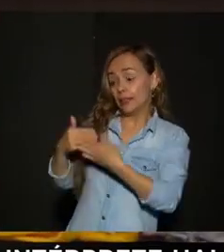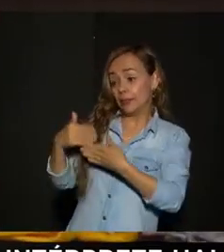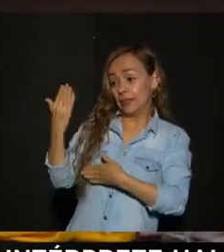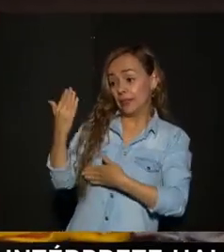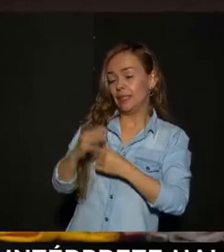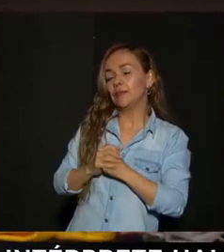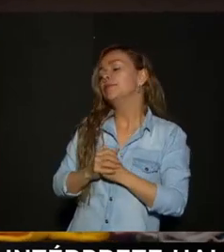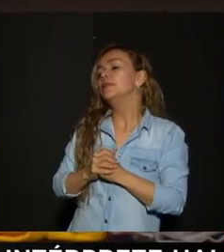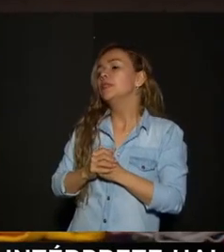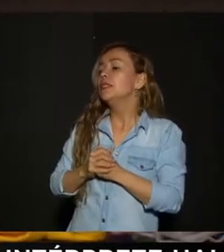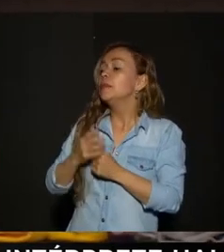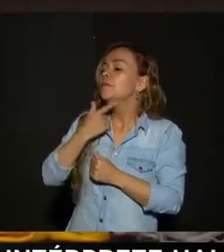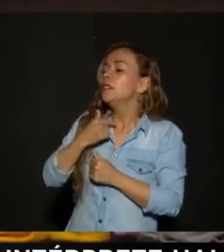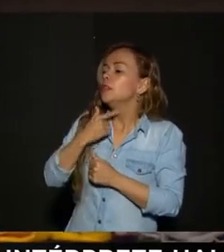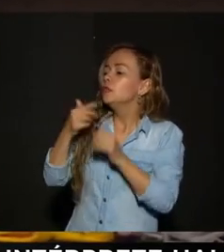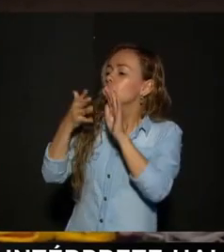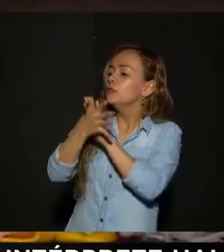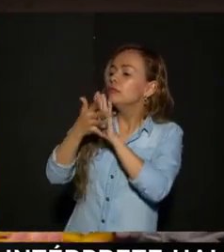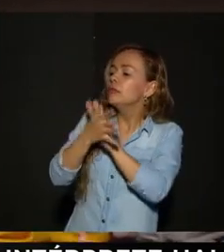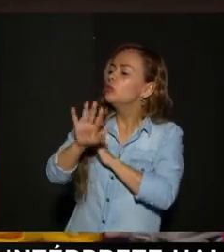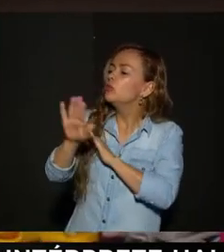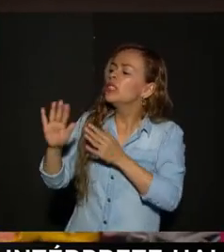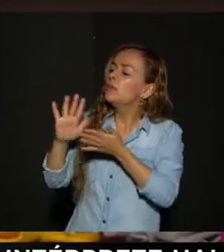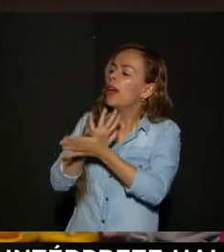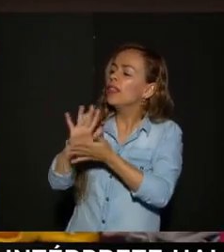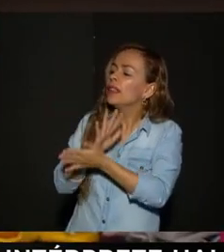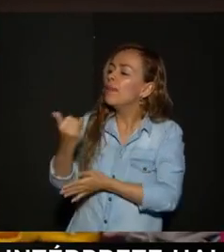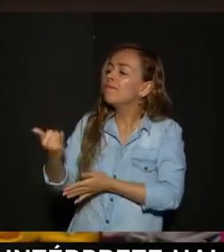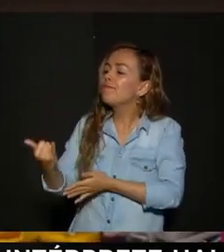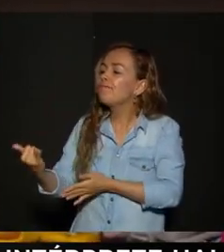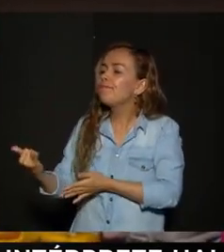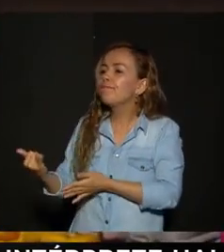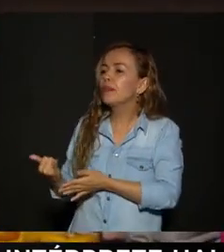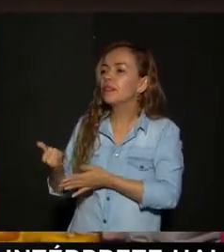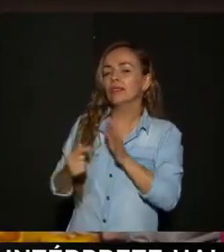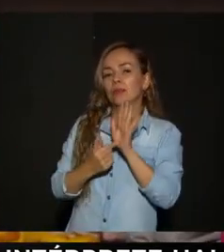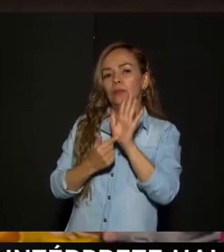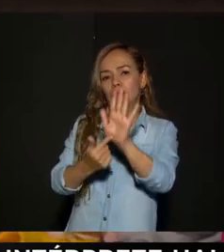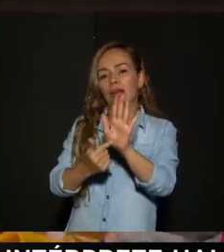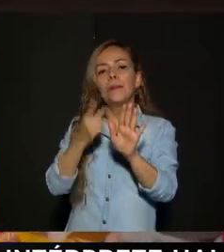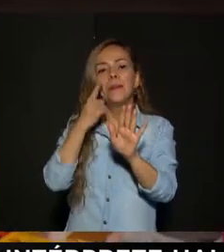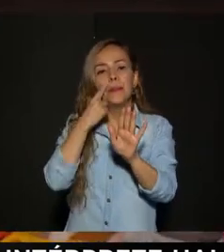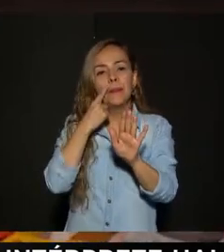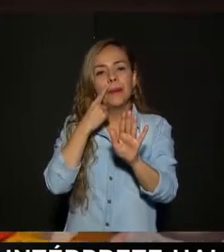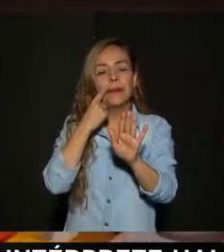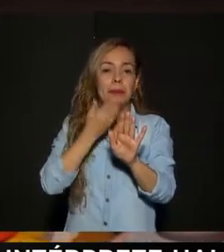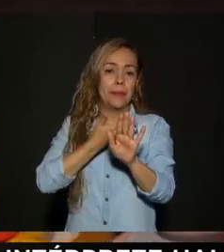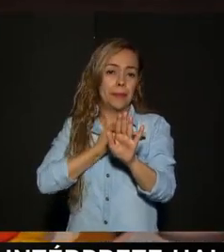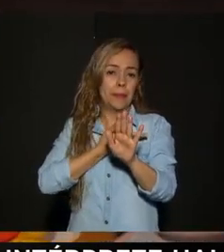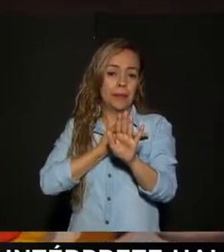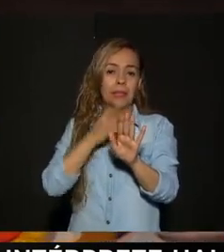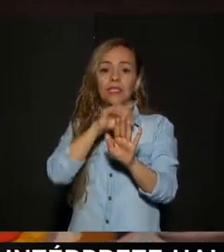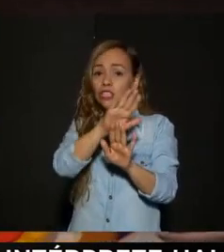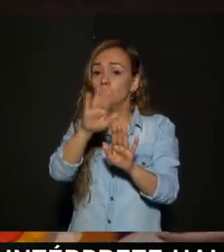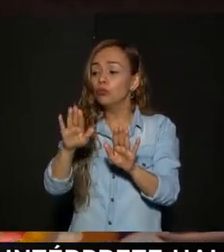siempre me gusta que contemos primero qué materiales tenemos acá y qué vamos a hacer para que los padres de familia y los cuidadores que nos están